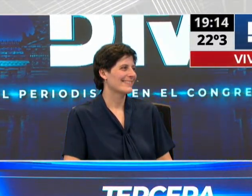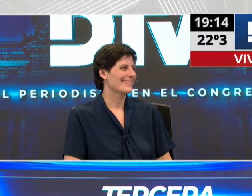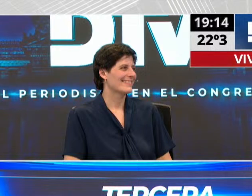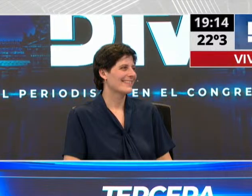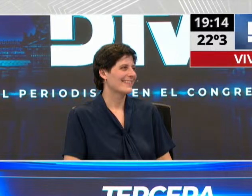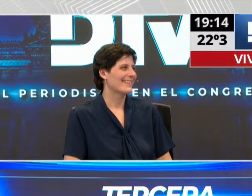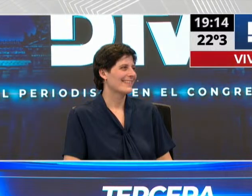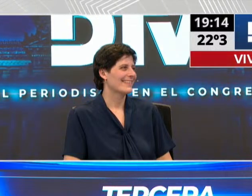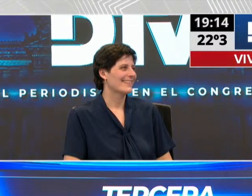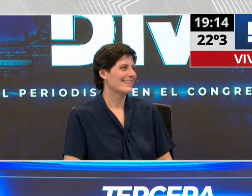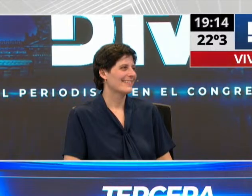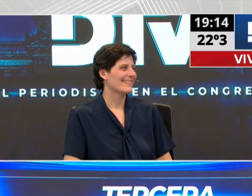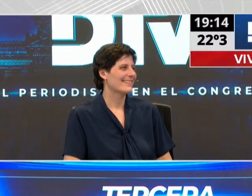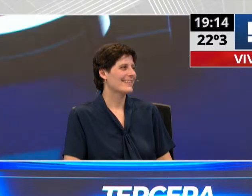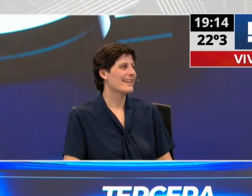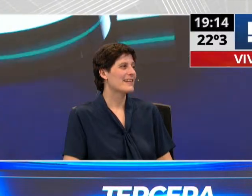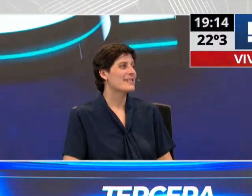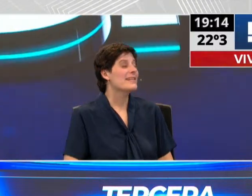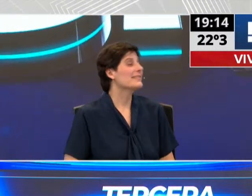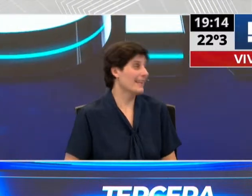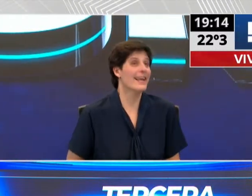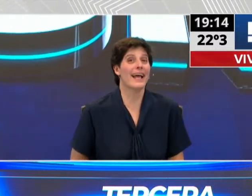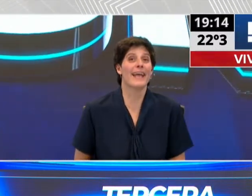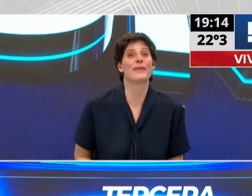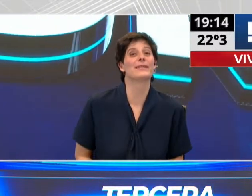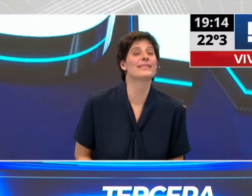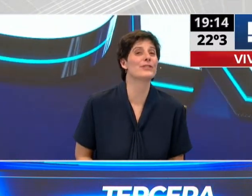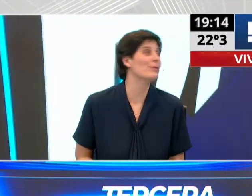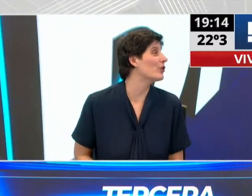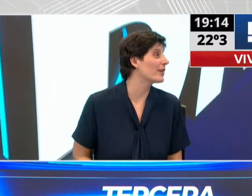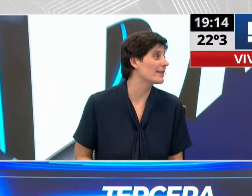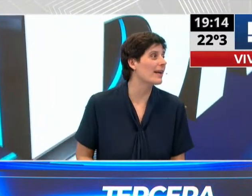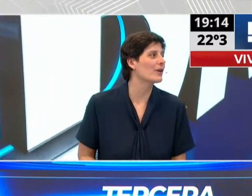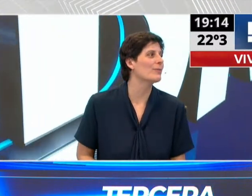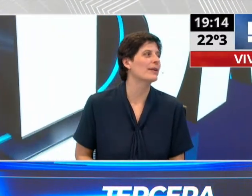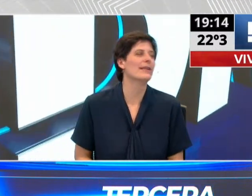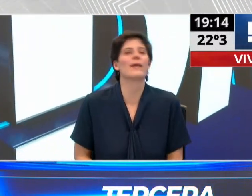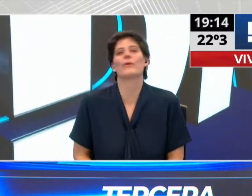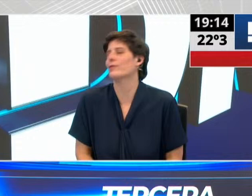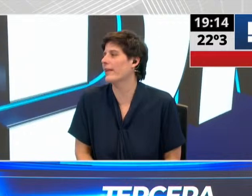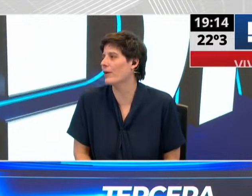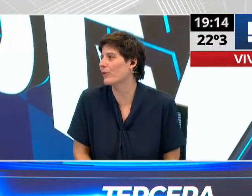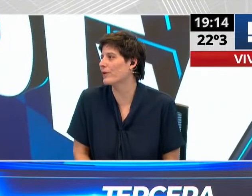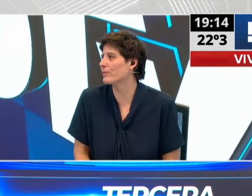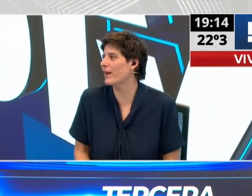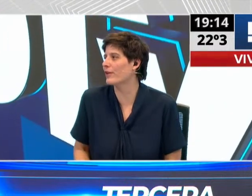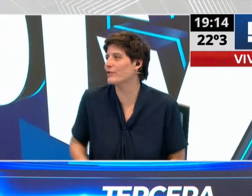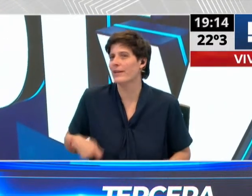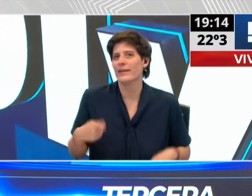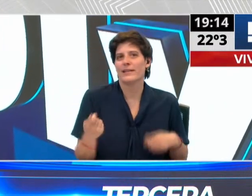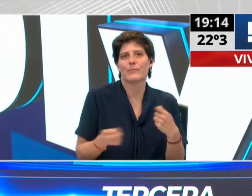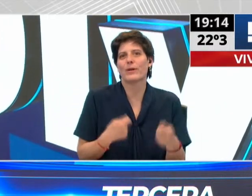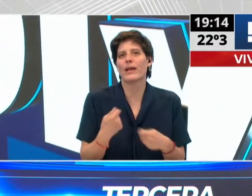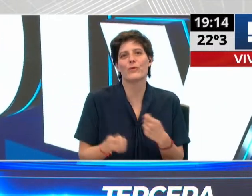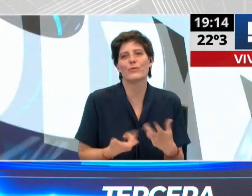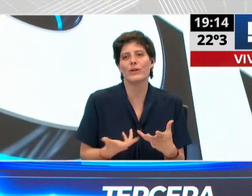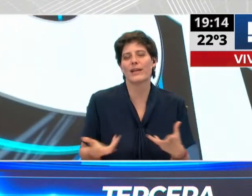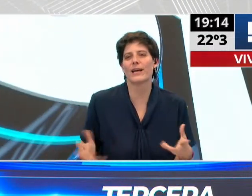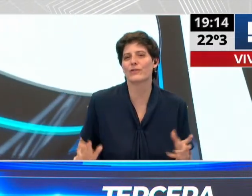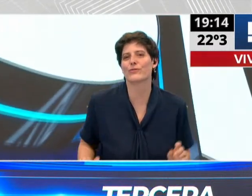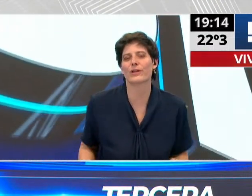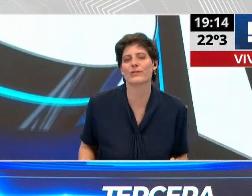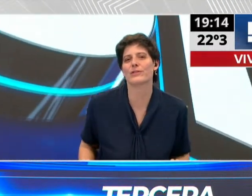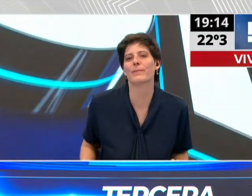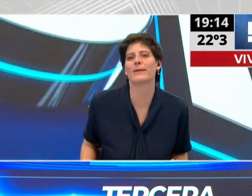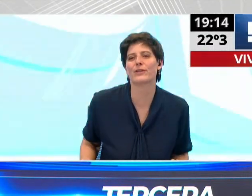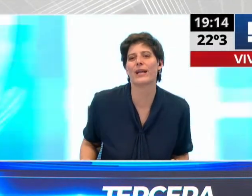donde nos agrupemos todos y bueno, peleemos también nosotros por las comisiones. Hay que ver si eso se puede concretar, ¿no? Porque esa es la voluntad de algunos diputados. Después cada uno está